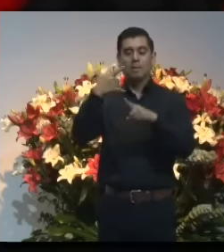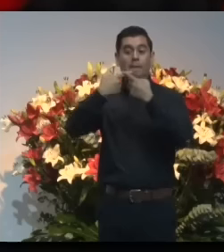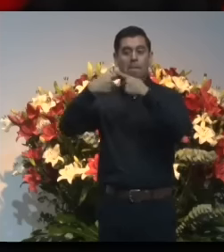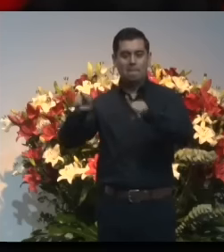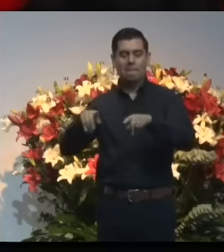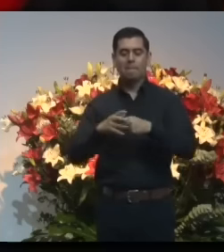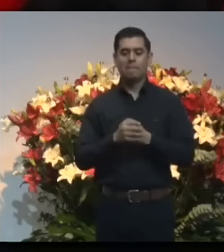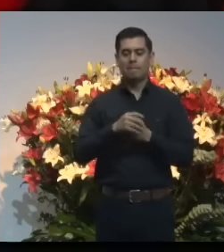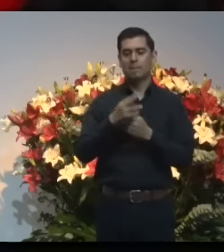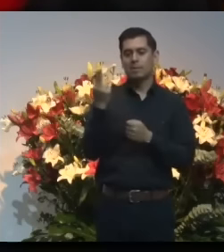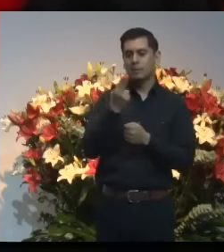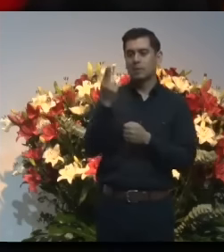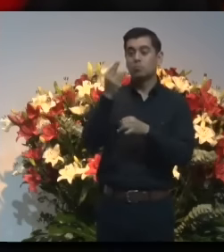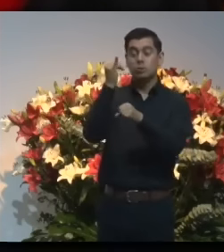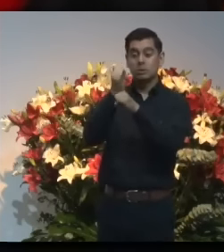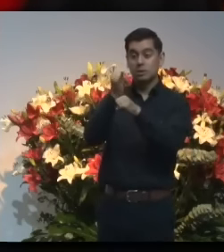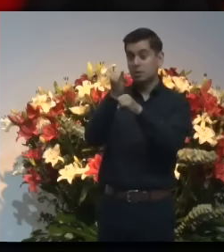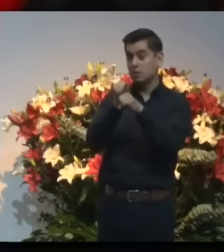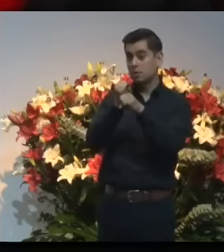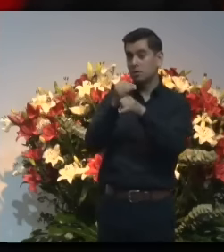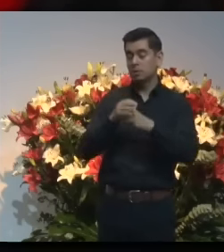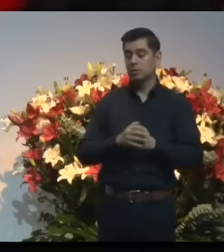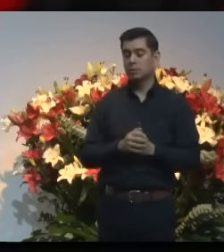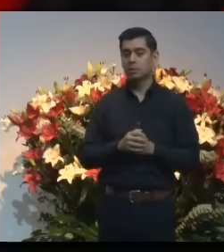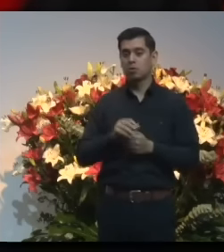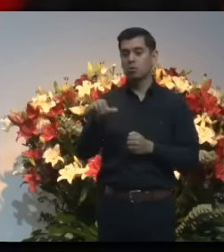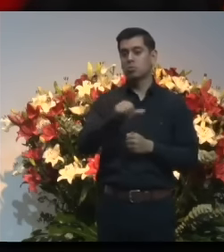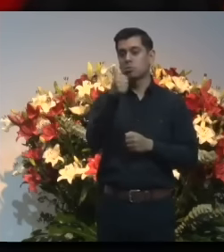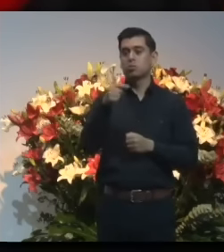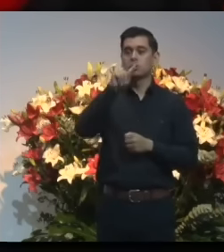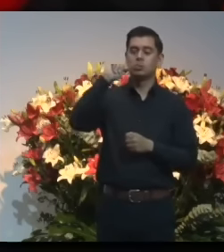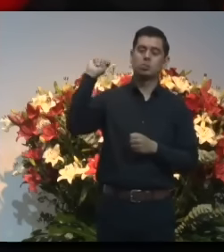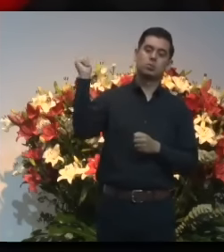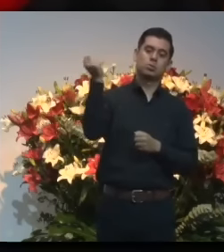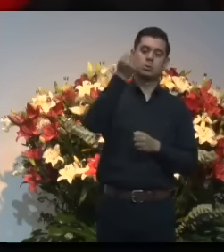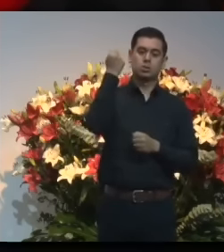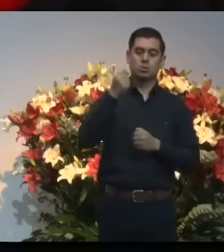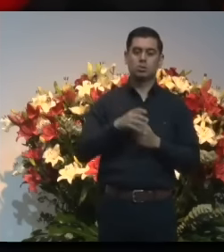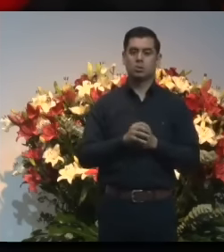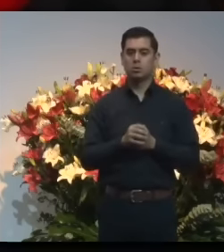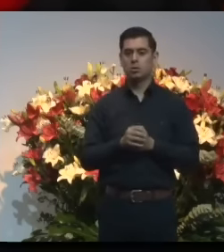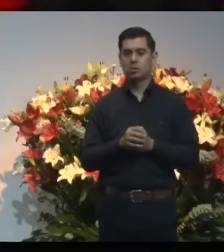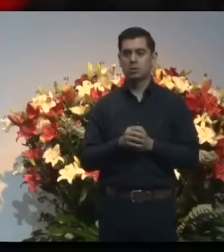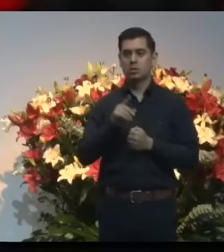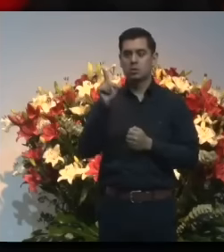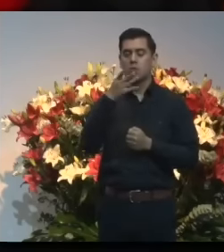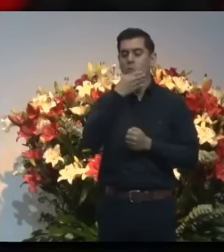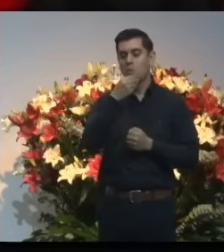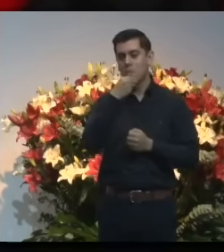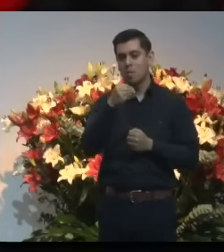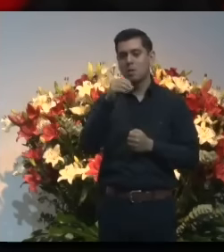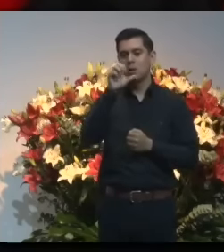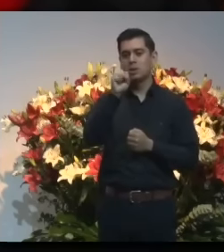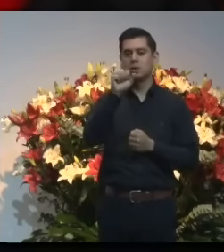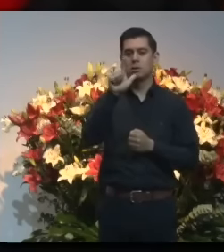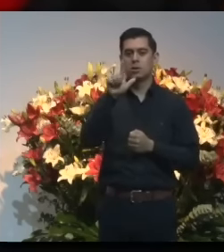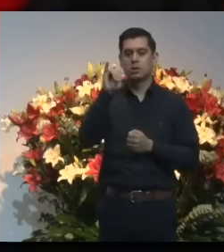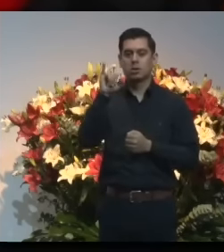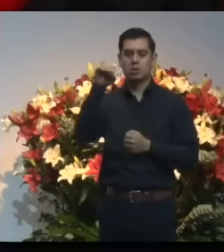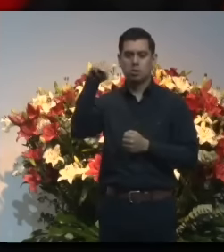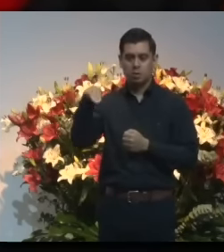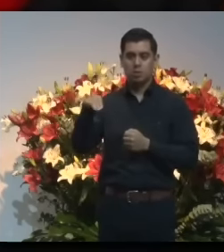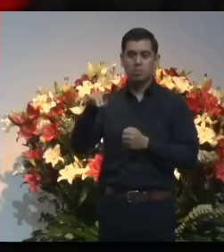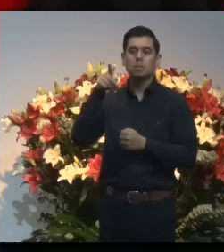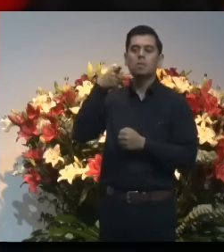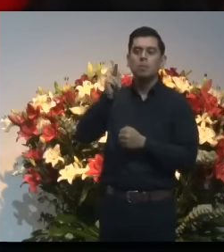quizá Sterling o otra tecnología que el señor Slim quiera poner, pero hay que